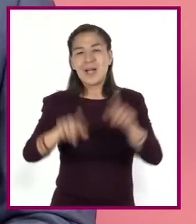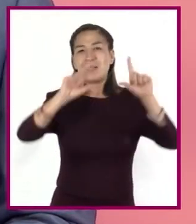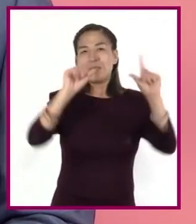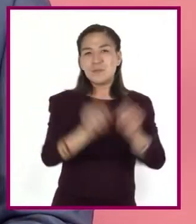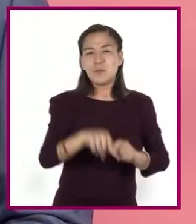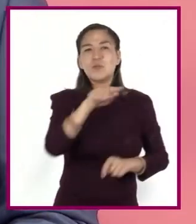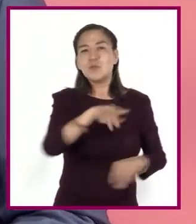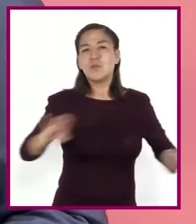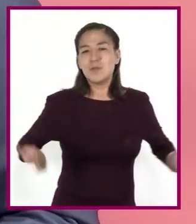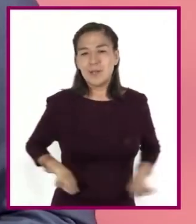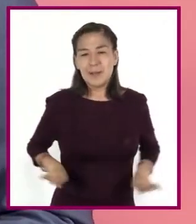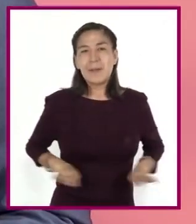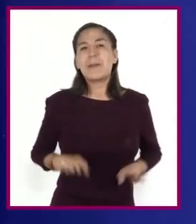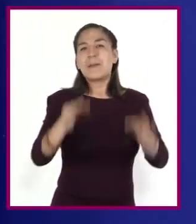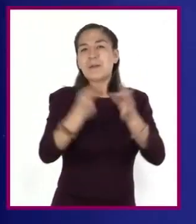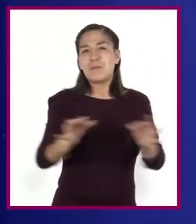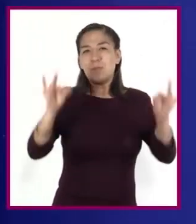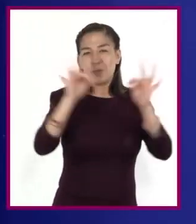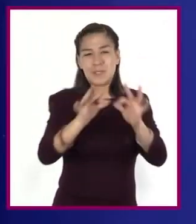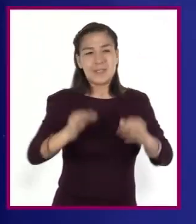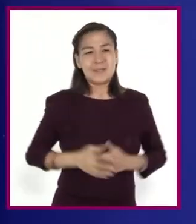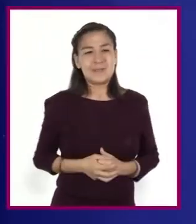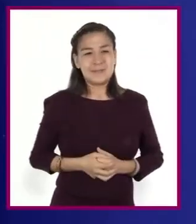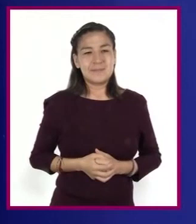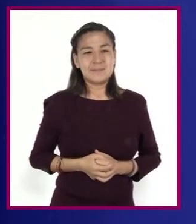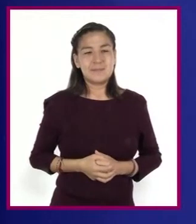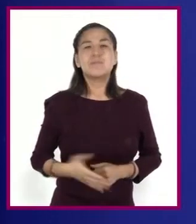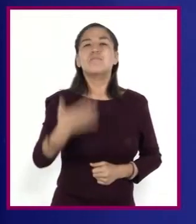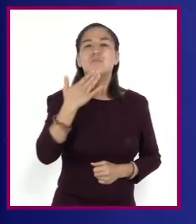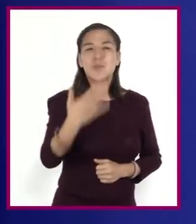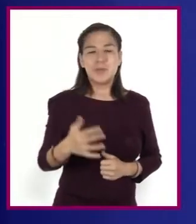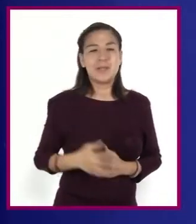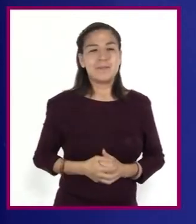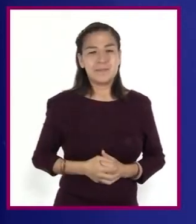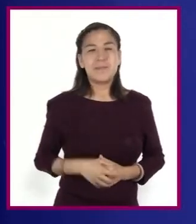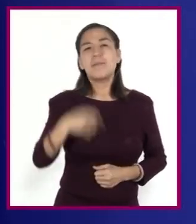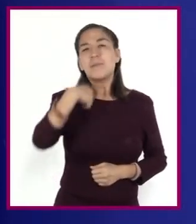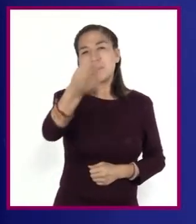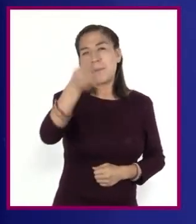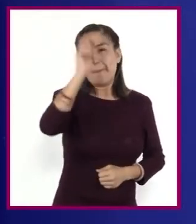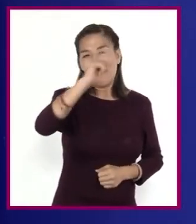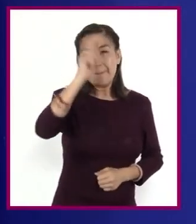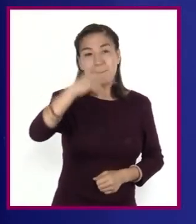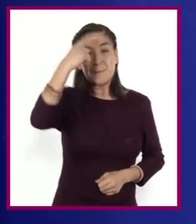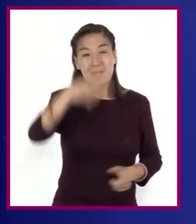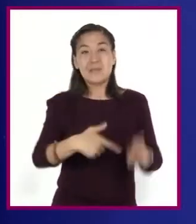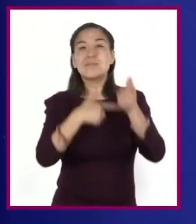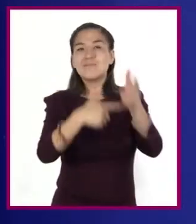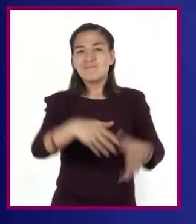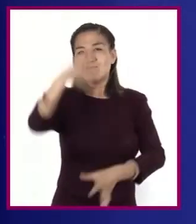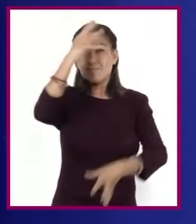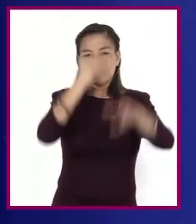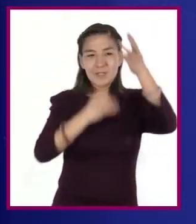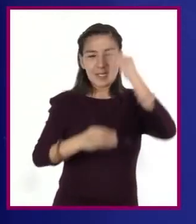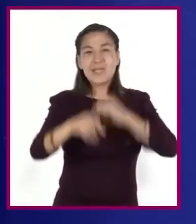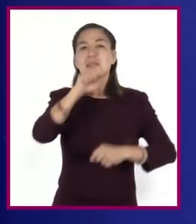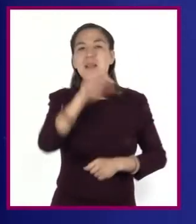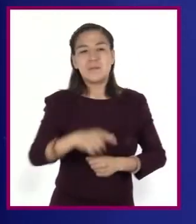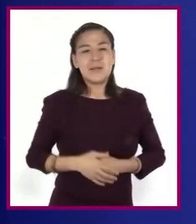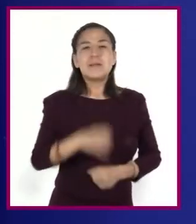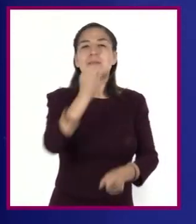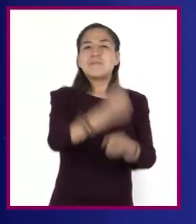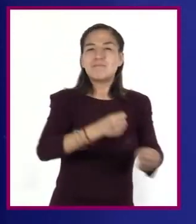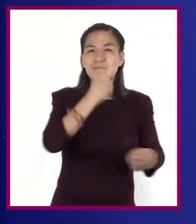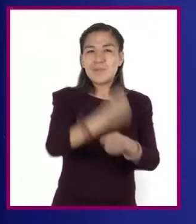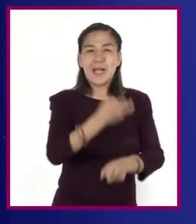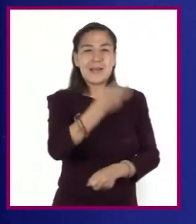sus características principales. Muy bien, les sugiero que para continuar aprendiendo y sobre todo practicando